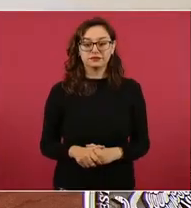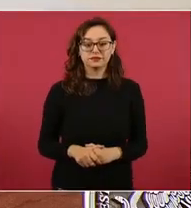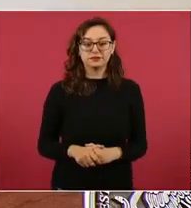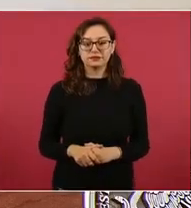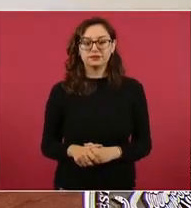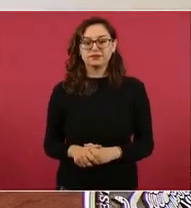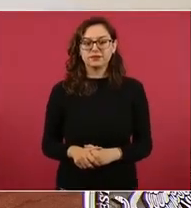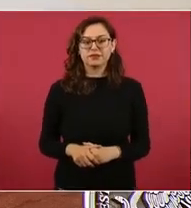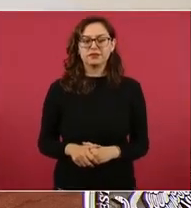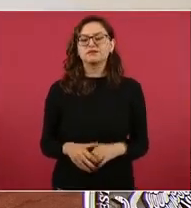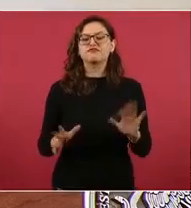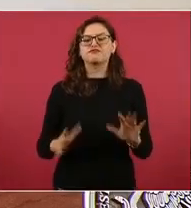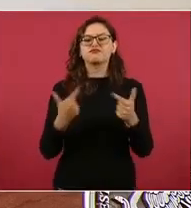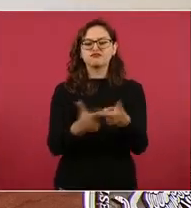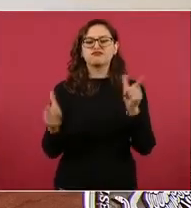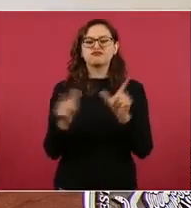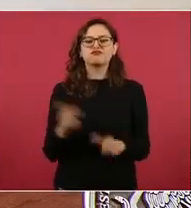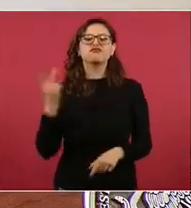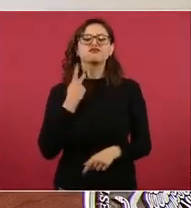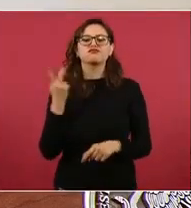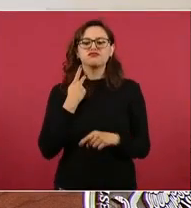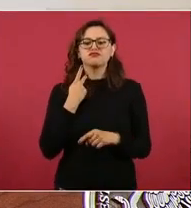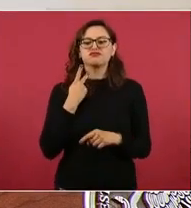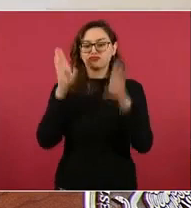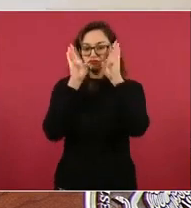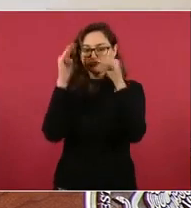los orígenes de los partidos conservadores en México,